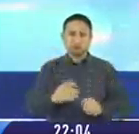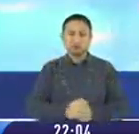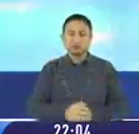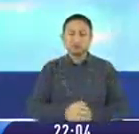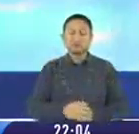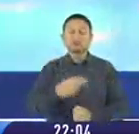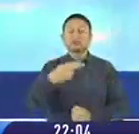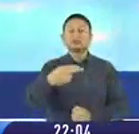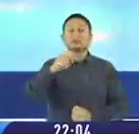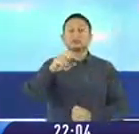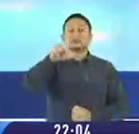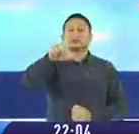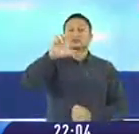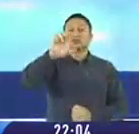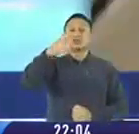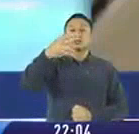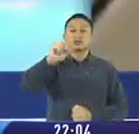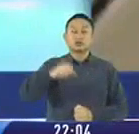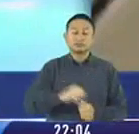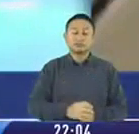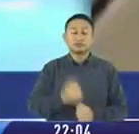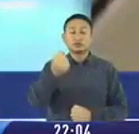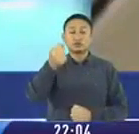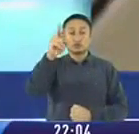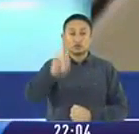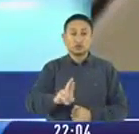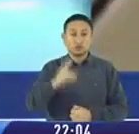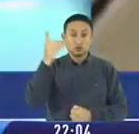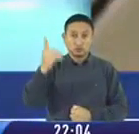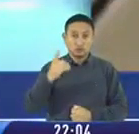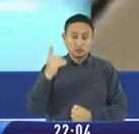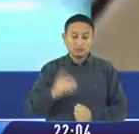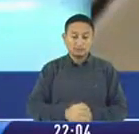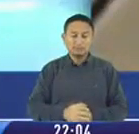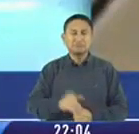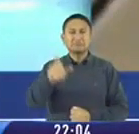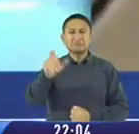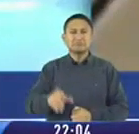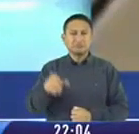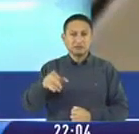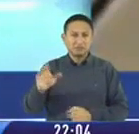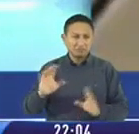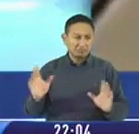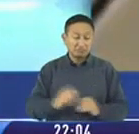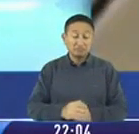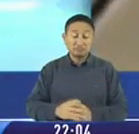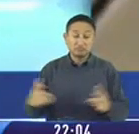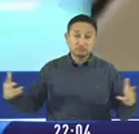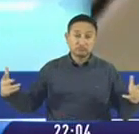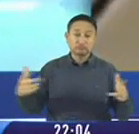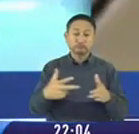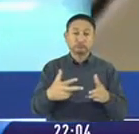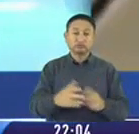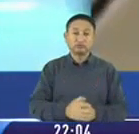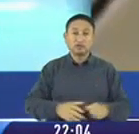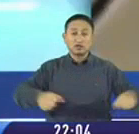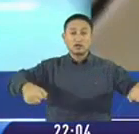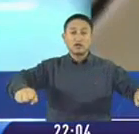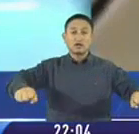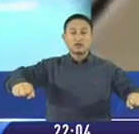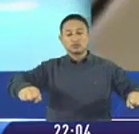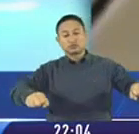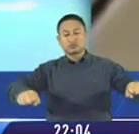los helechos, hacia el sureste de la ciudad. Sujetos desconocidos los interceptaron mientras viajaban en